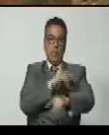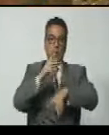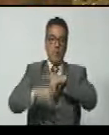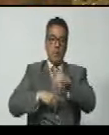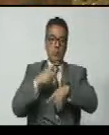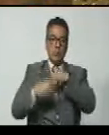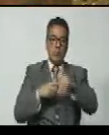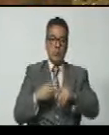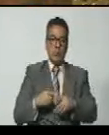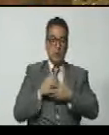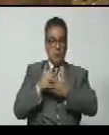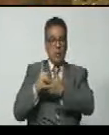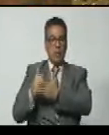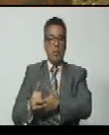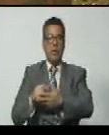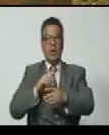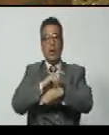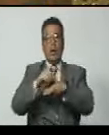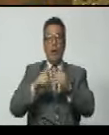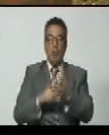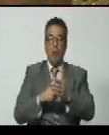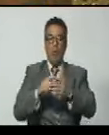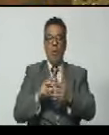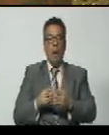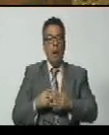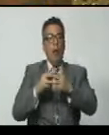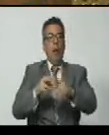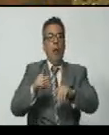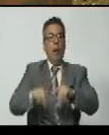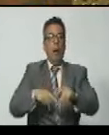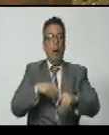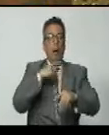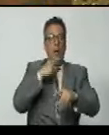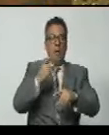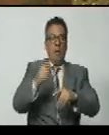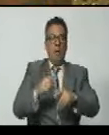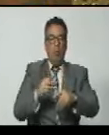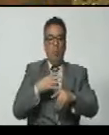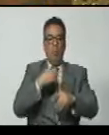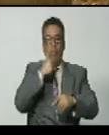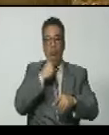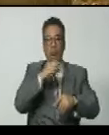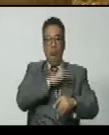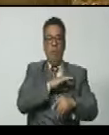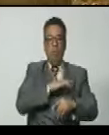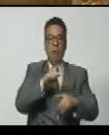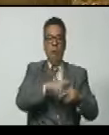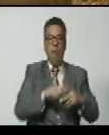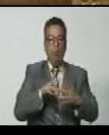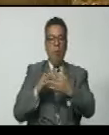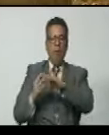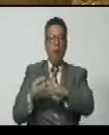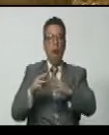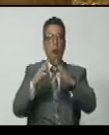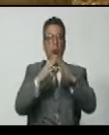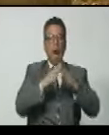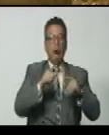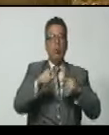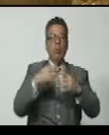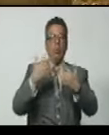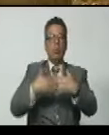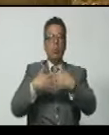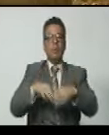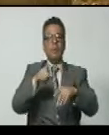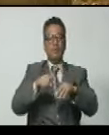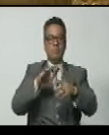productiva, aportamos y generamos valor agregado que produce riqueza y bienestar sociedad en la comunidad, en el hogar, en la empresa,